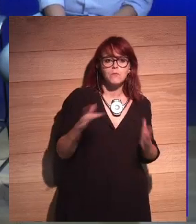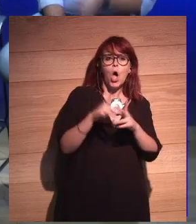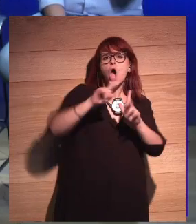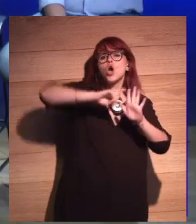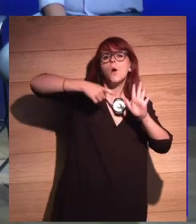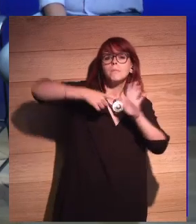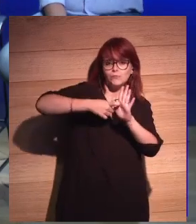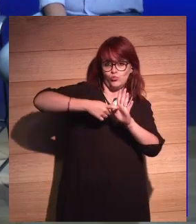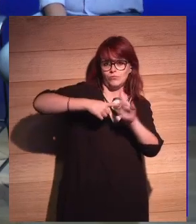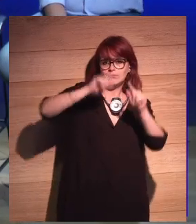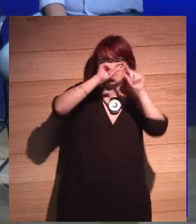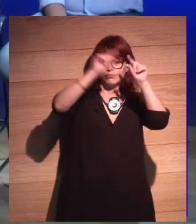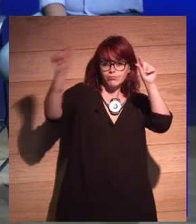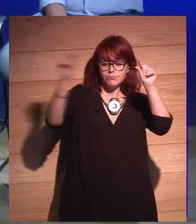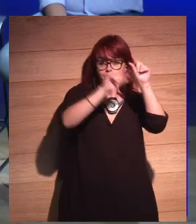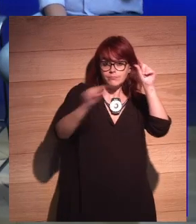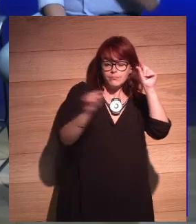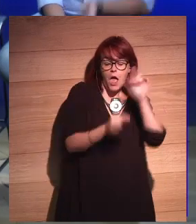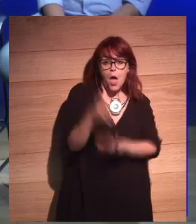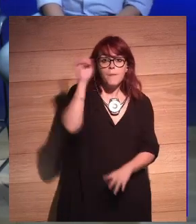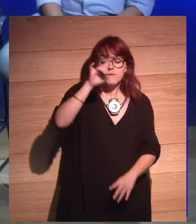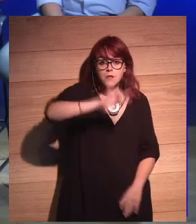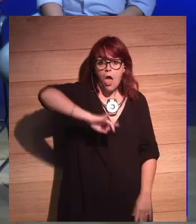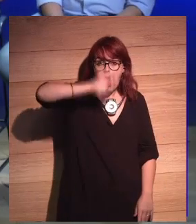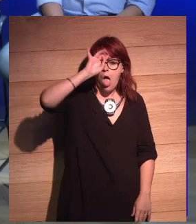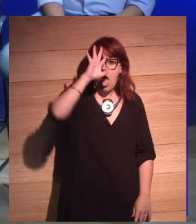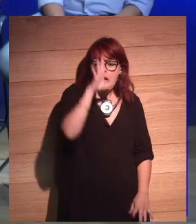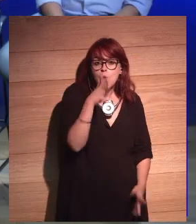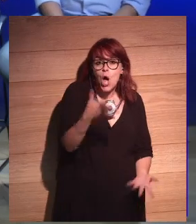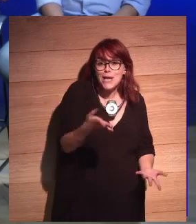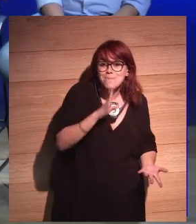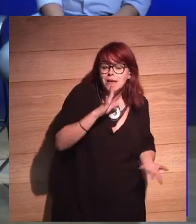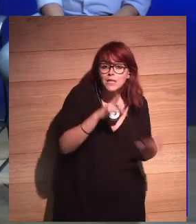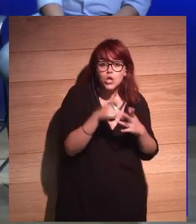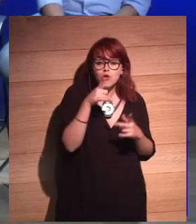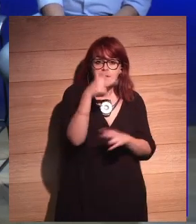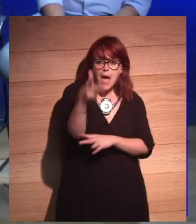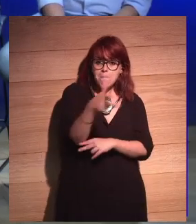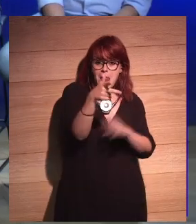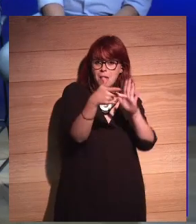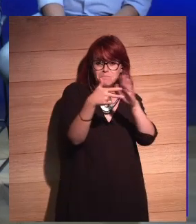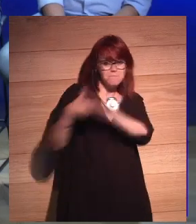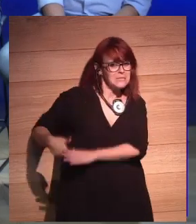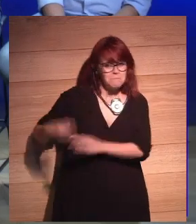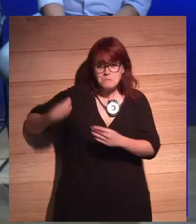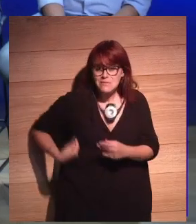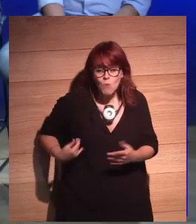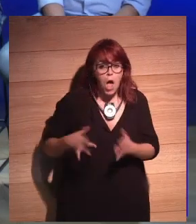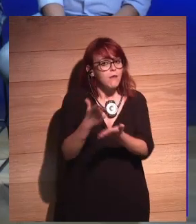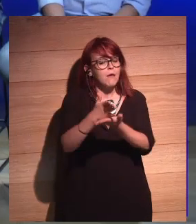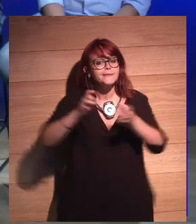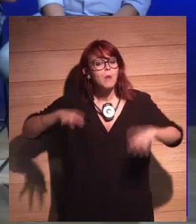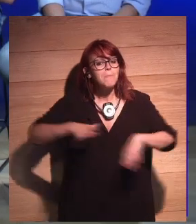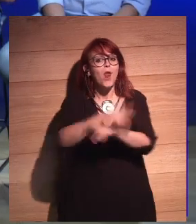entera. La profesora estaba alucinando, ¿qué ha pasado aquí? Si yo quito la cámara es lo mismo, ¿entiendes? Lo que pasa es